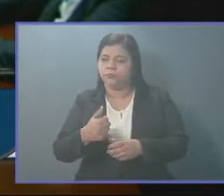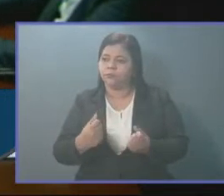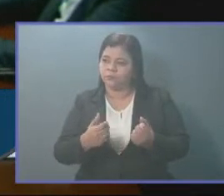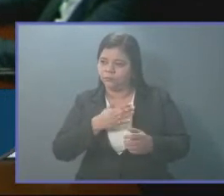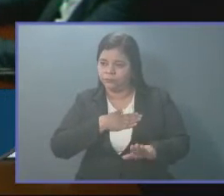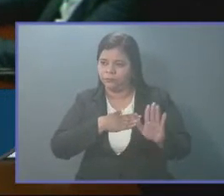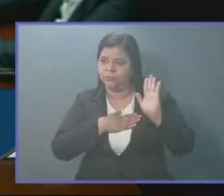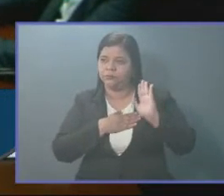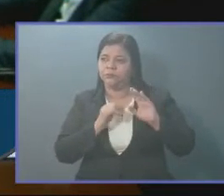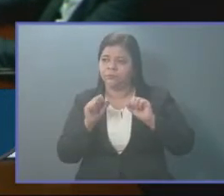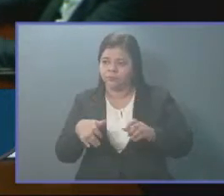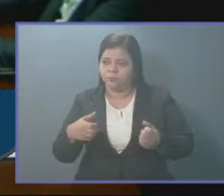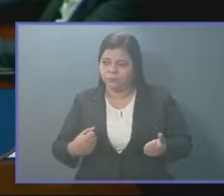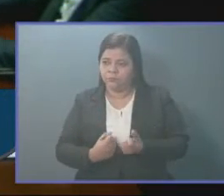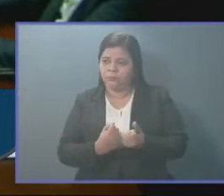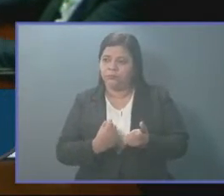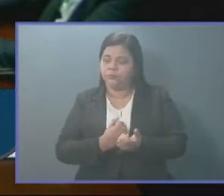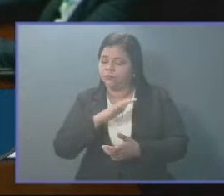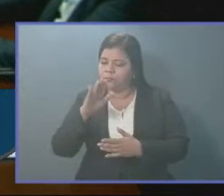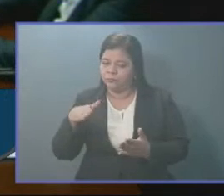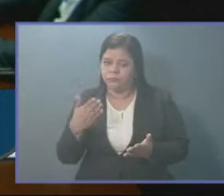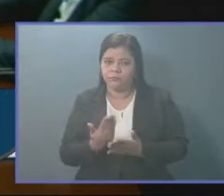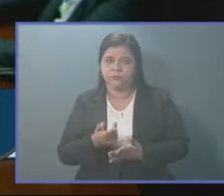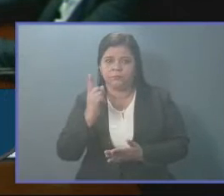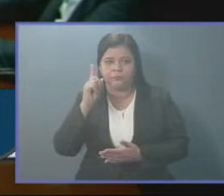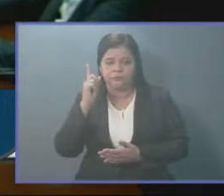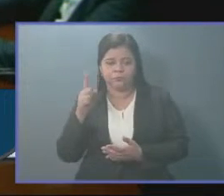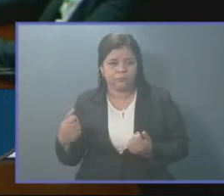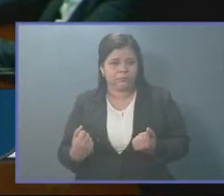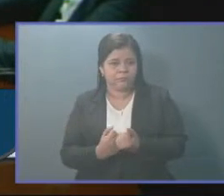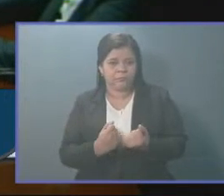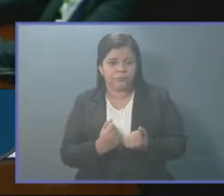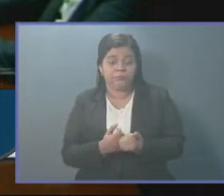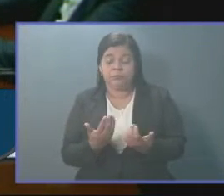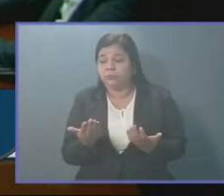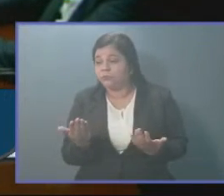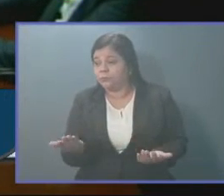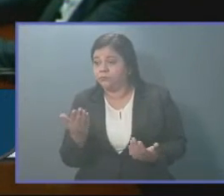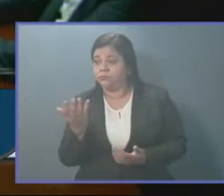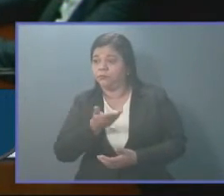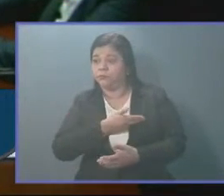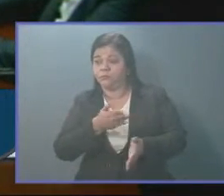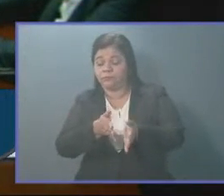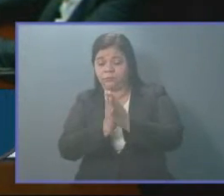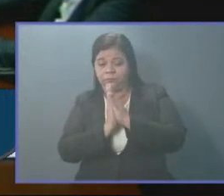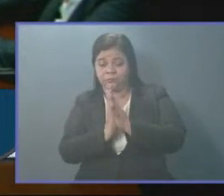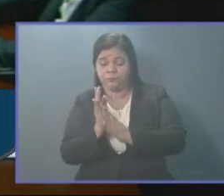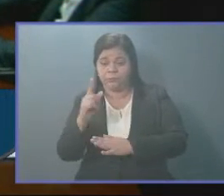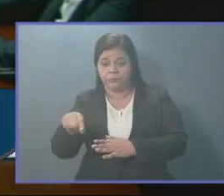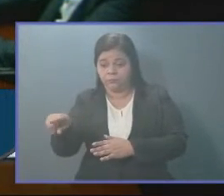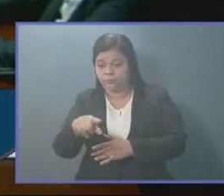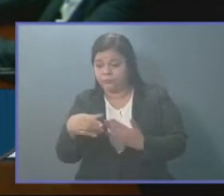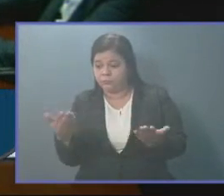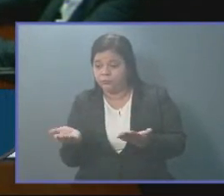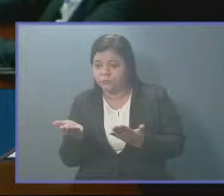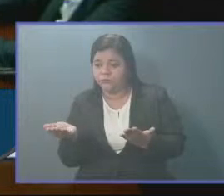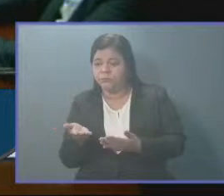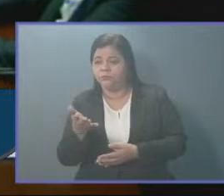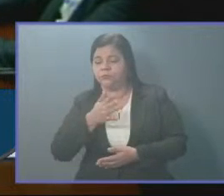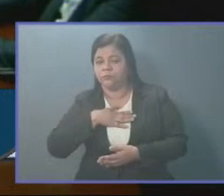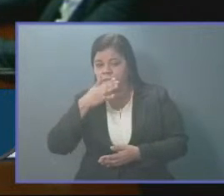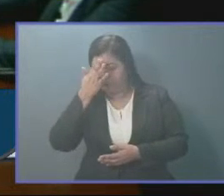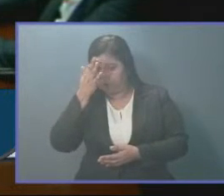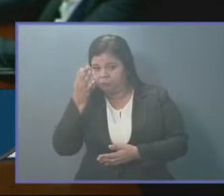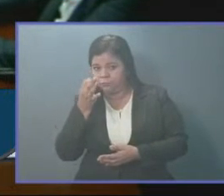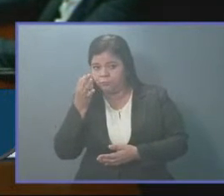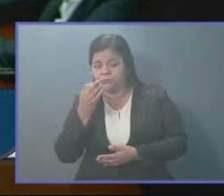apoyar a todos los maestros de nuestro país, y dado que esta es una petición que ellos han hecho, creería yo que